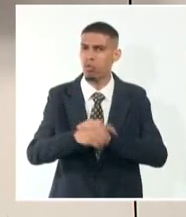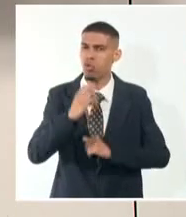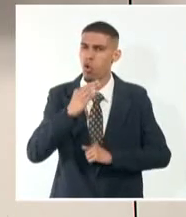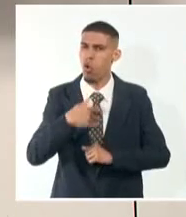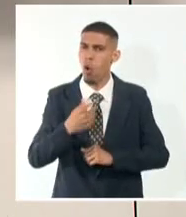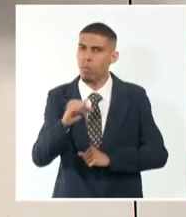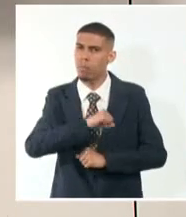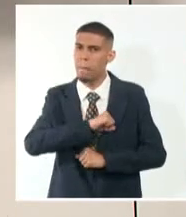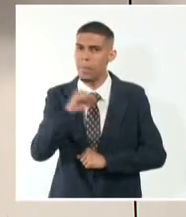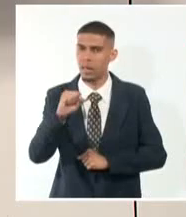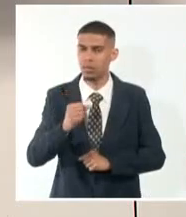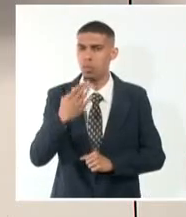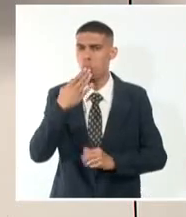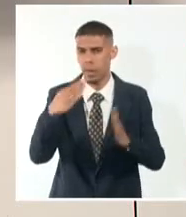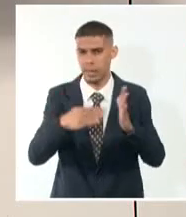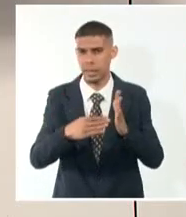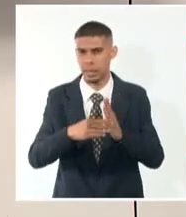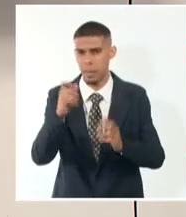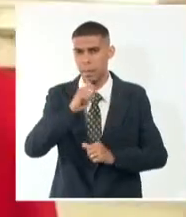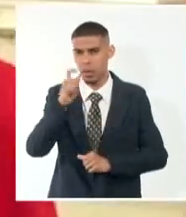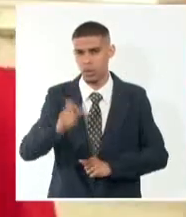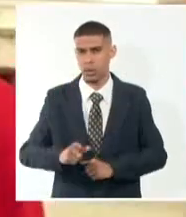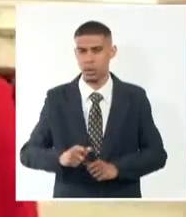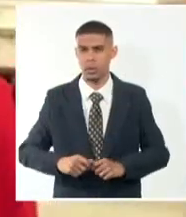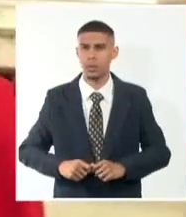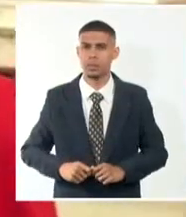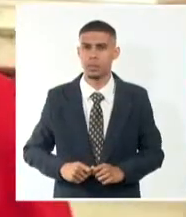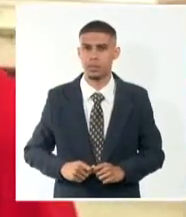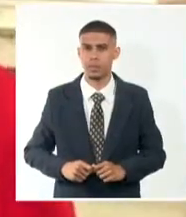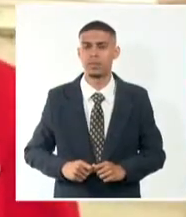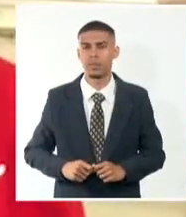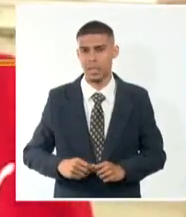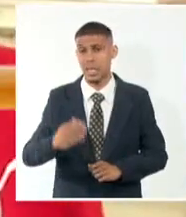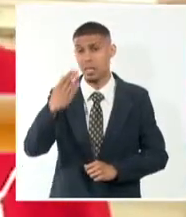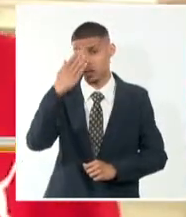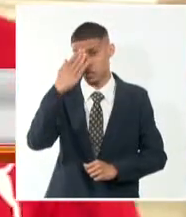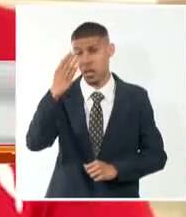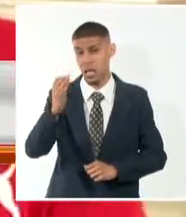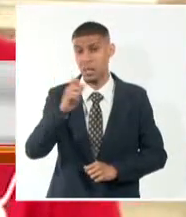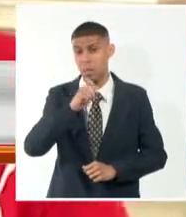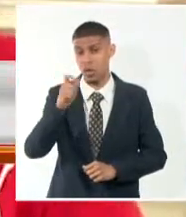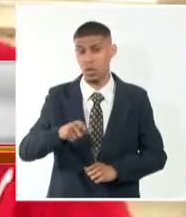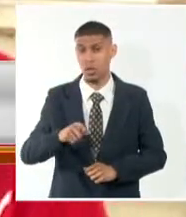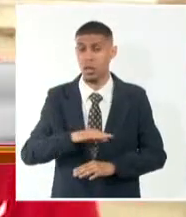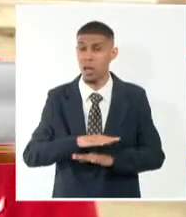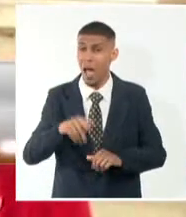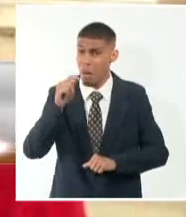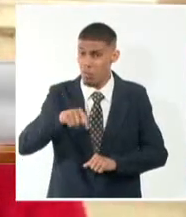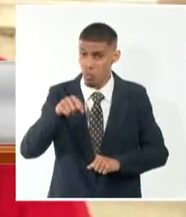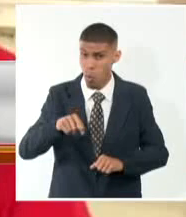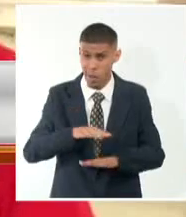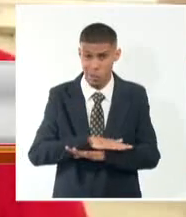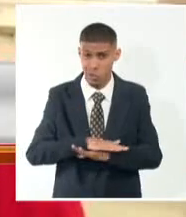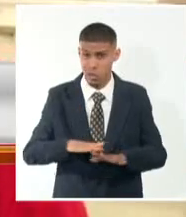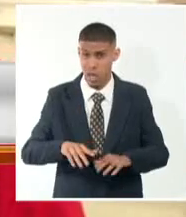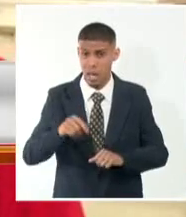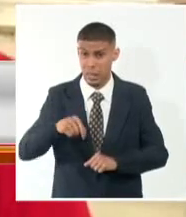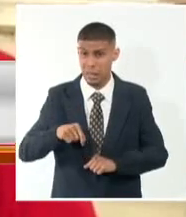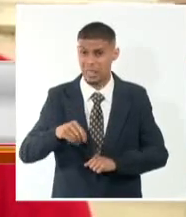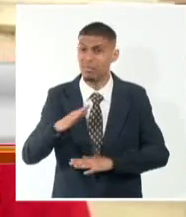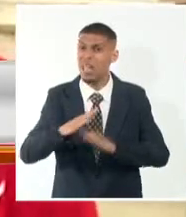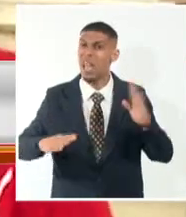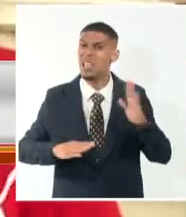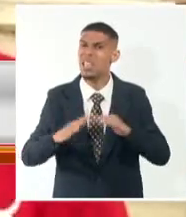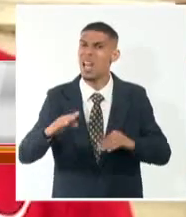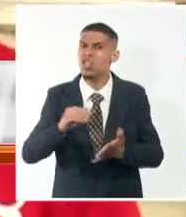ganadores. Buenas tardes, Niurka. Sí, muchísimas gracias, Andy. En este momento, desde el gimnasio de